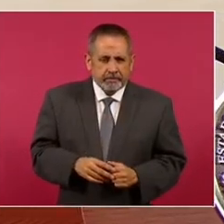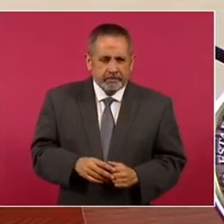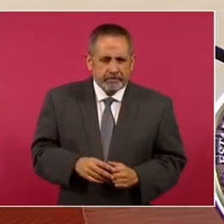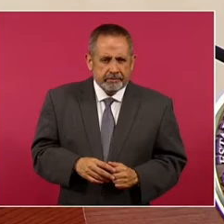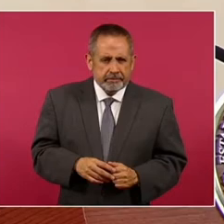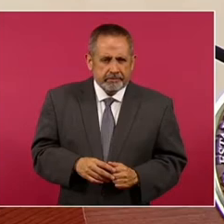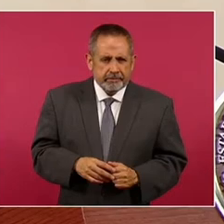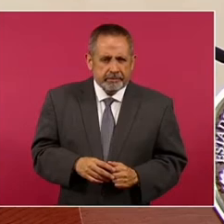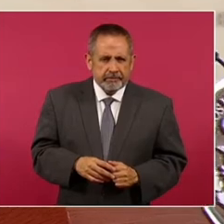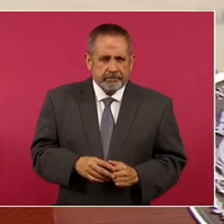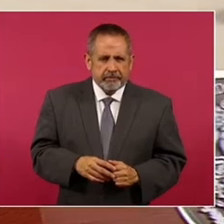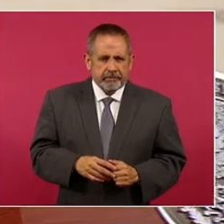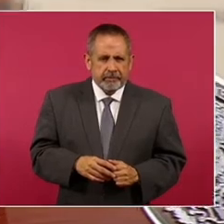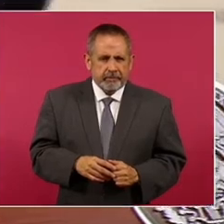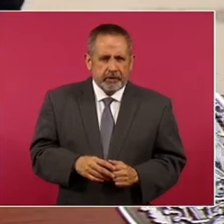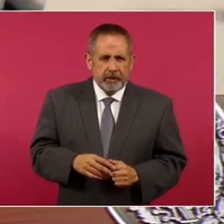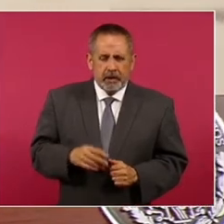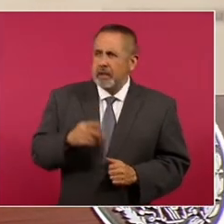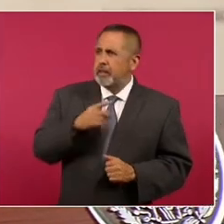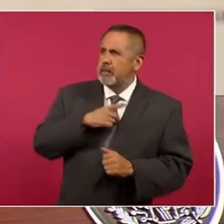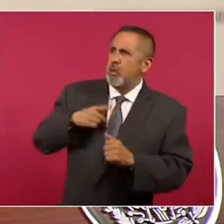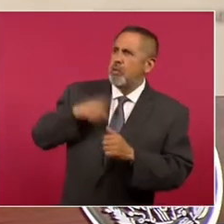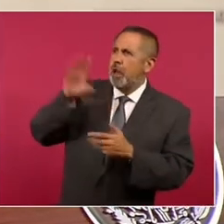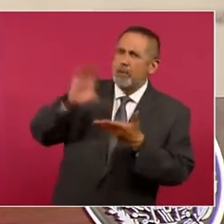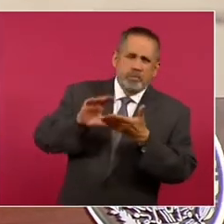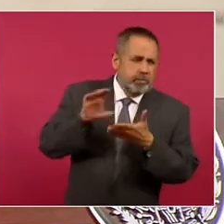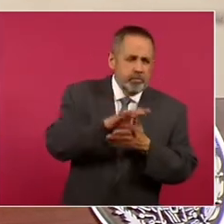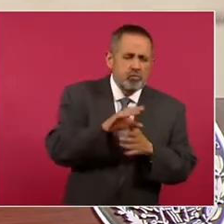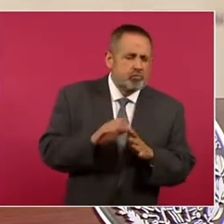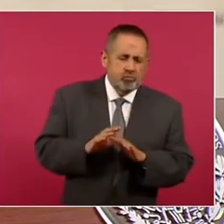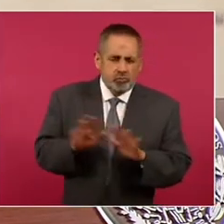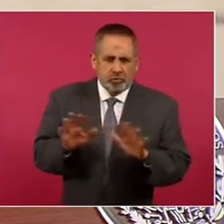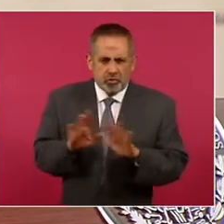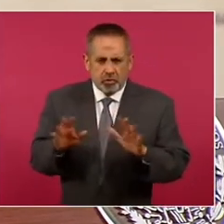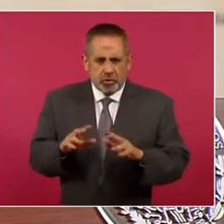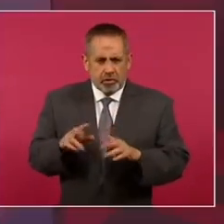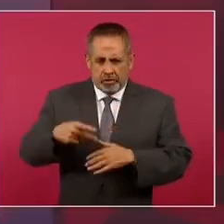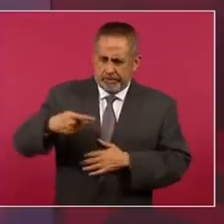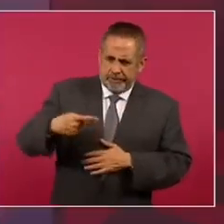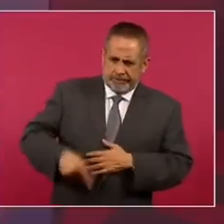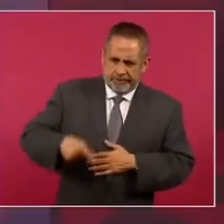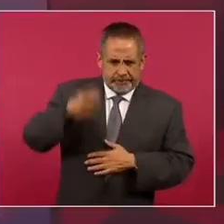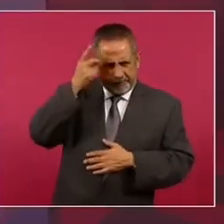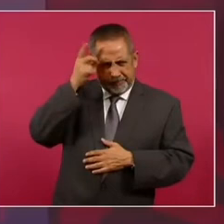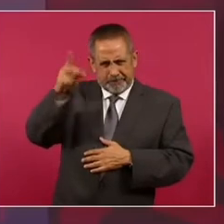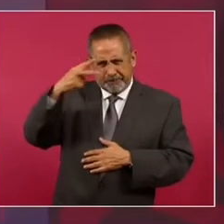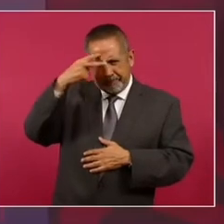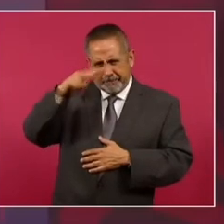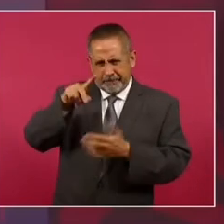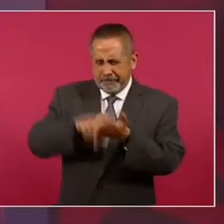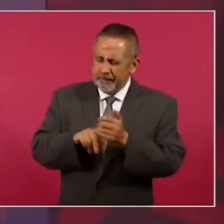en forma directa la deuda. Pero bueno, es patrimonio ya de la nación.